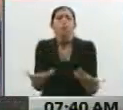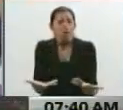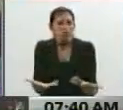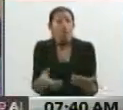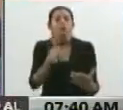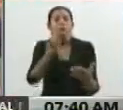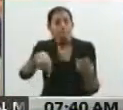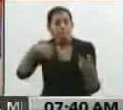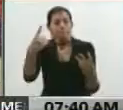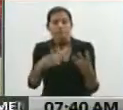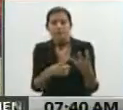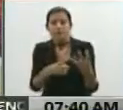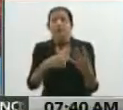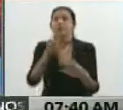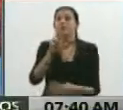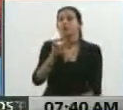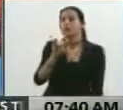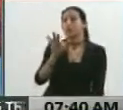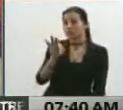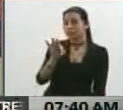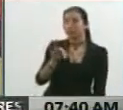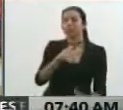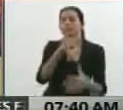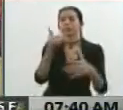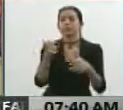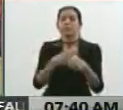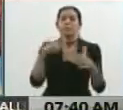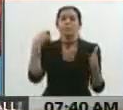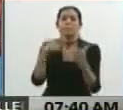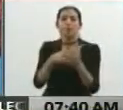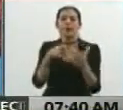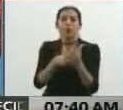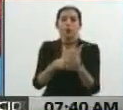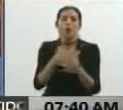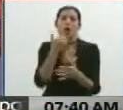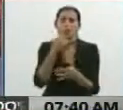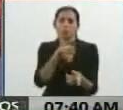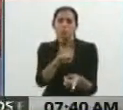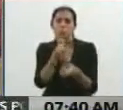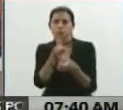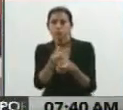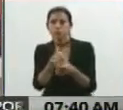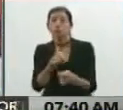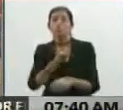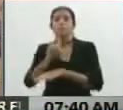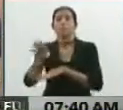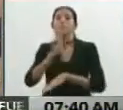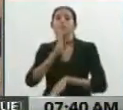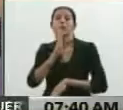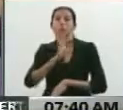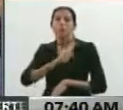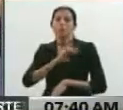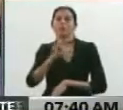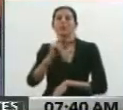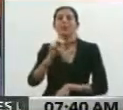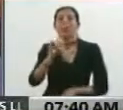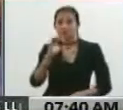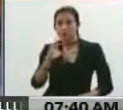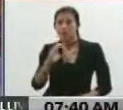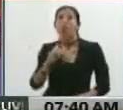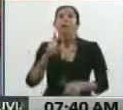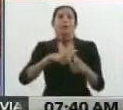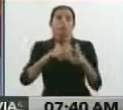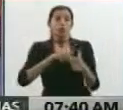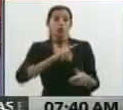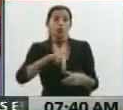consignar el reef el registro de información fiscal unos pagos de derechos aeronáutico a las cuentas del inac y entonces el inac te va a otorgar